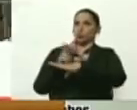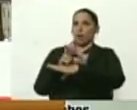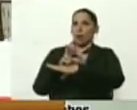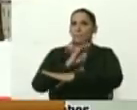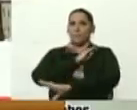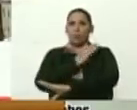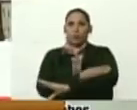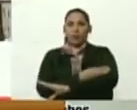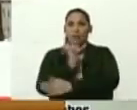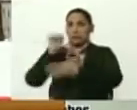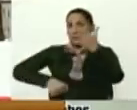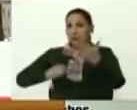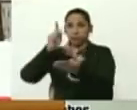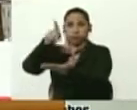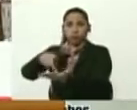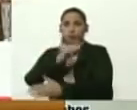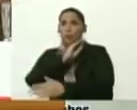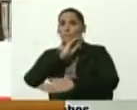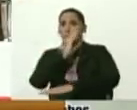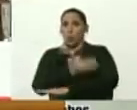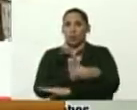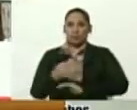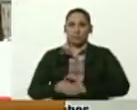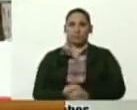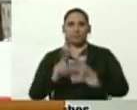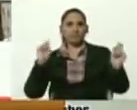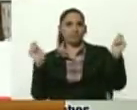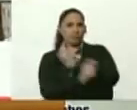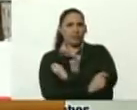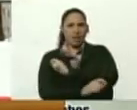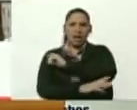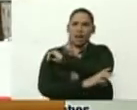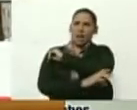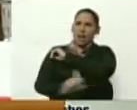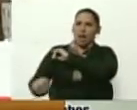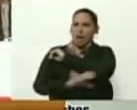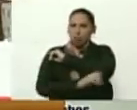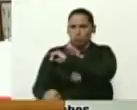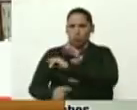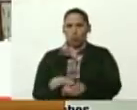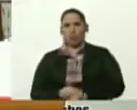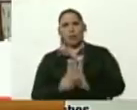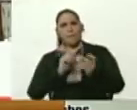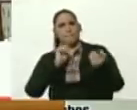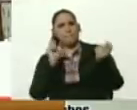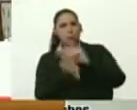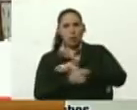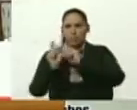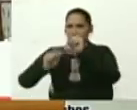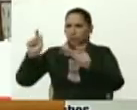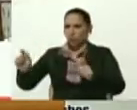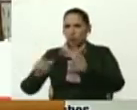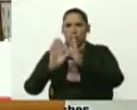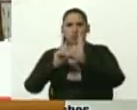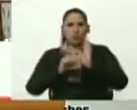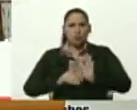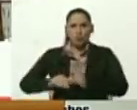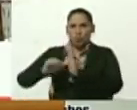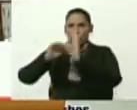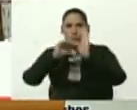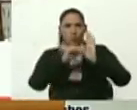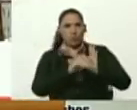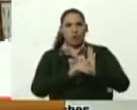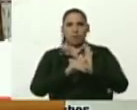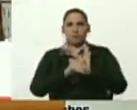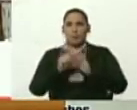al poder, se convierten en ladrones, se convierten en ampones, se convierten